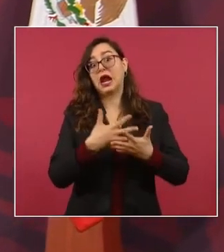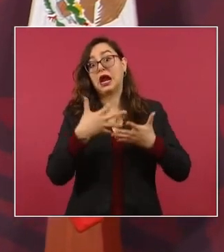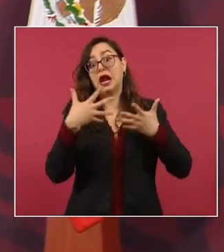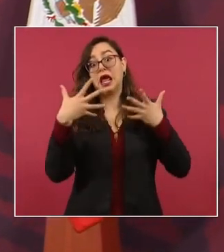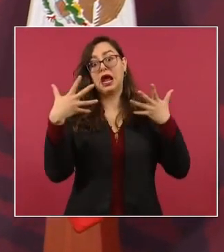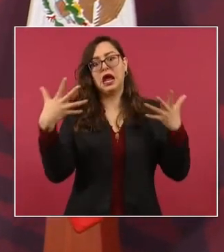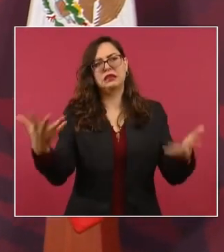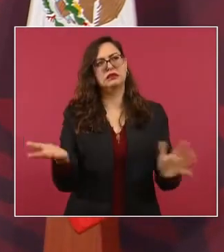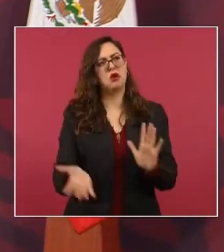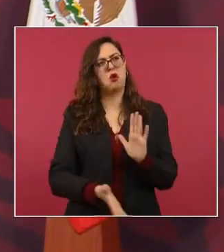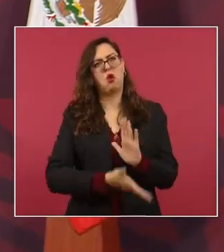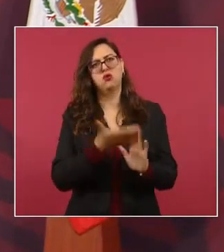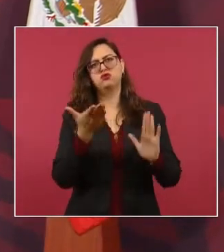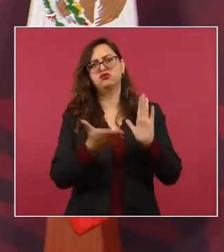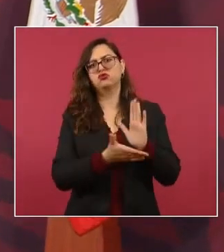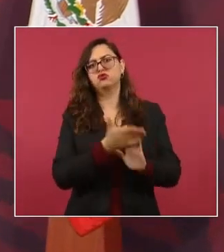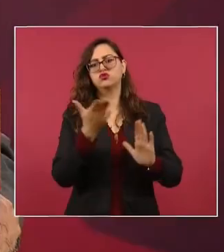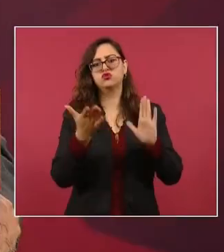como